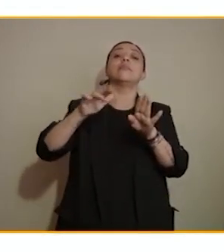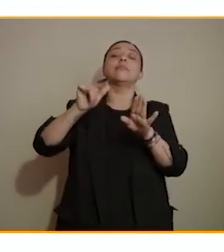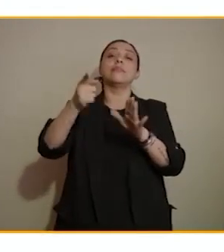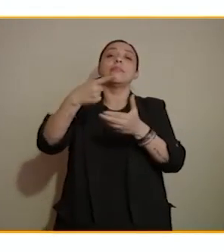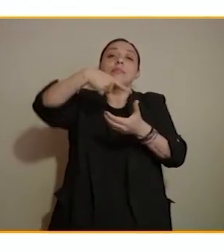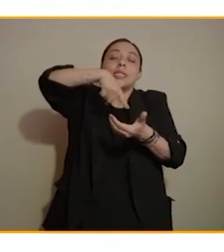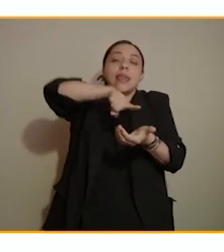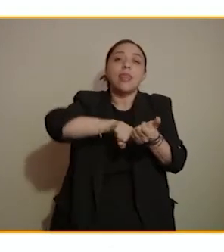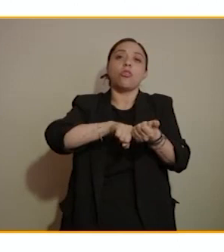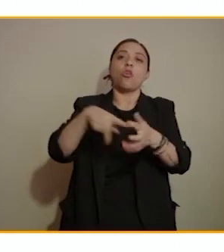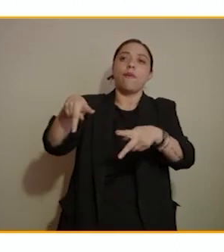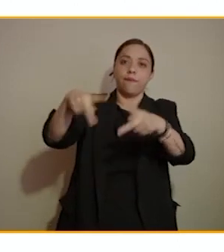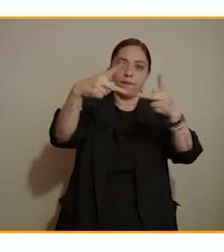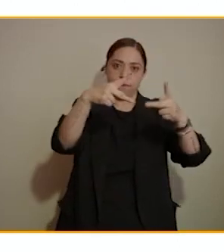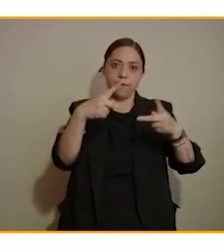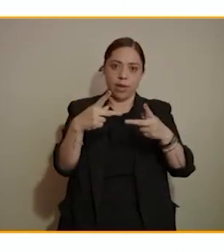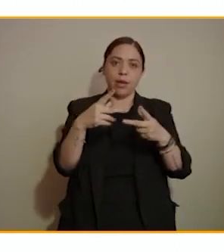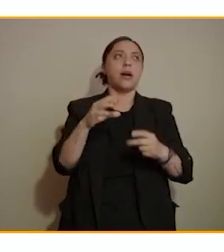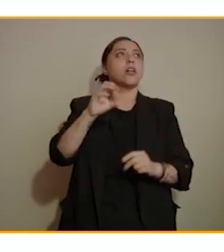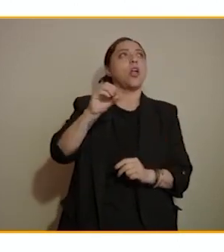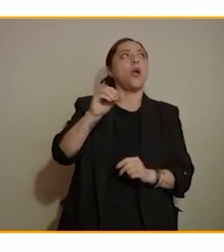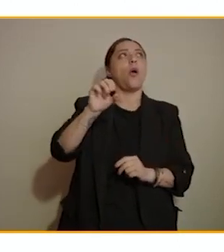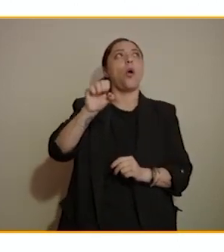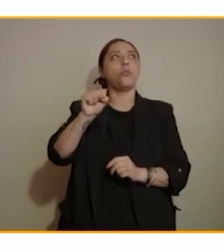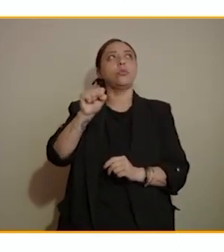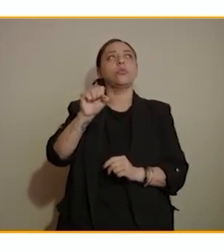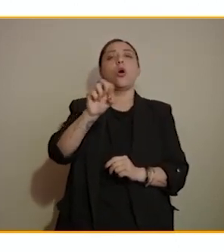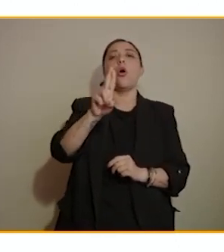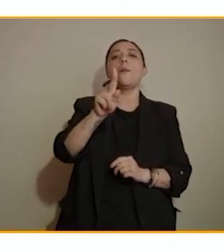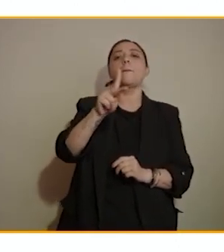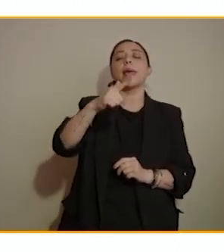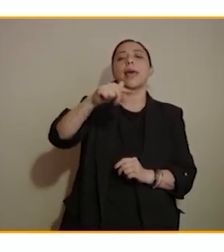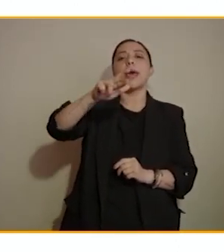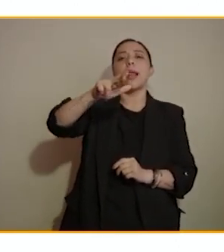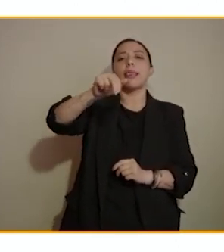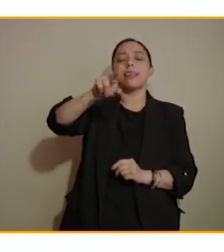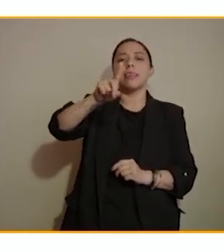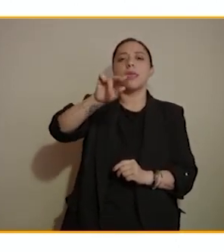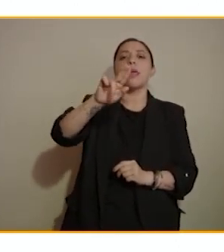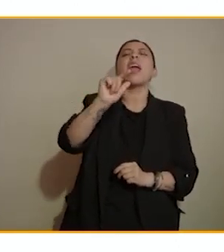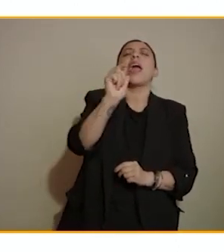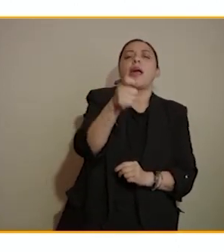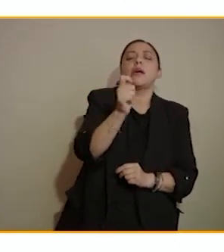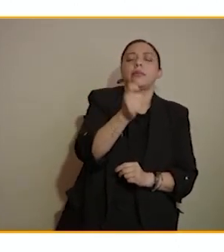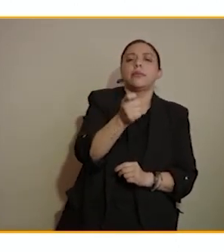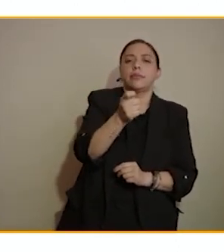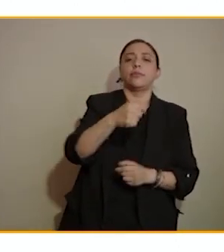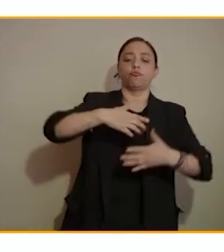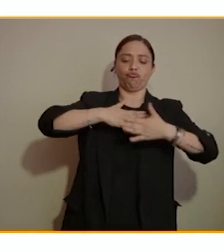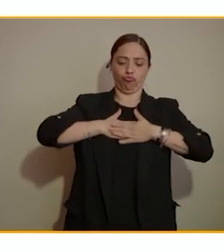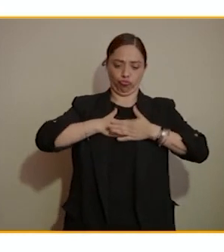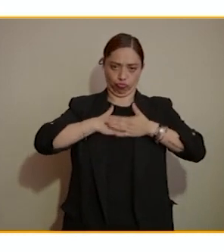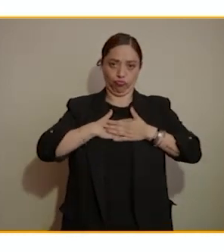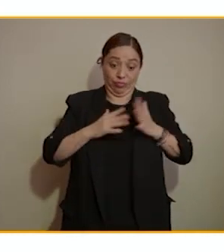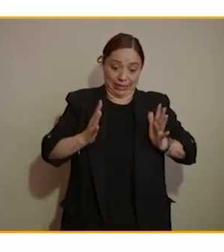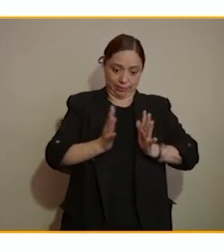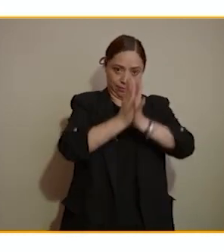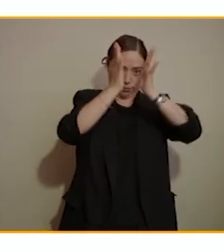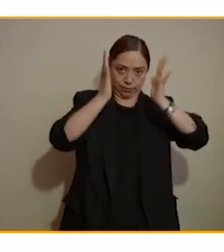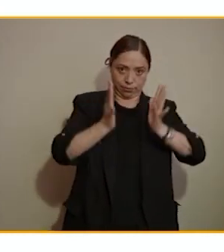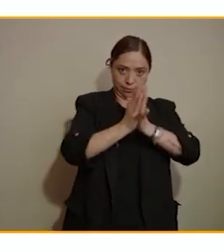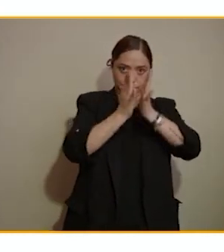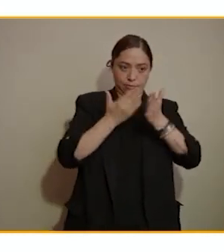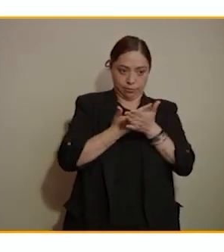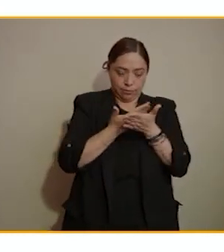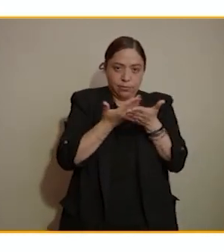de valor. El upgrading no es otra cosa sino que despegarse de cómo yo estoy participando actualmente